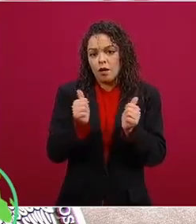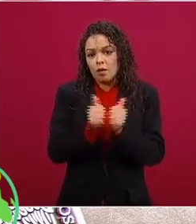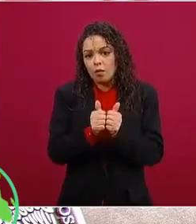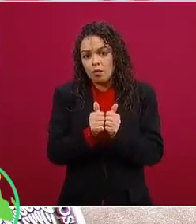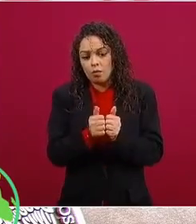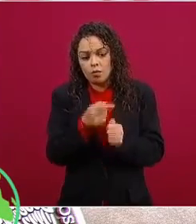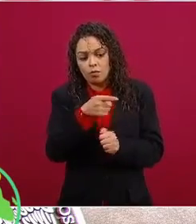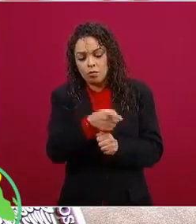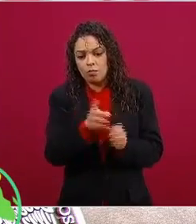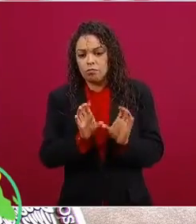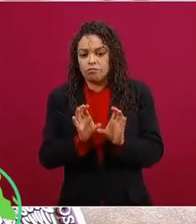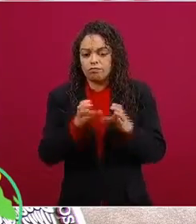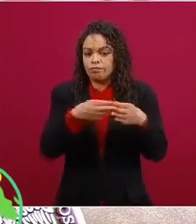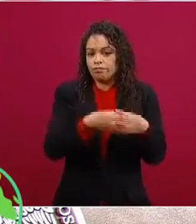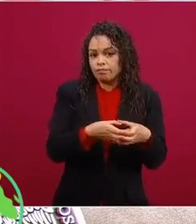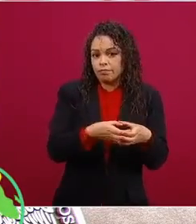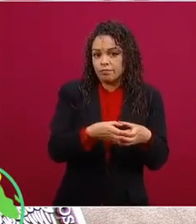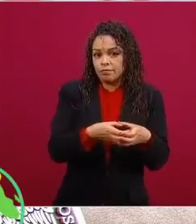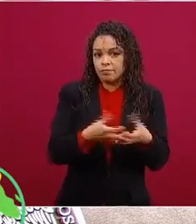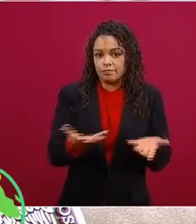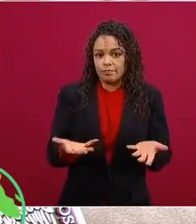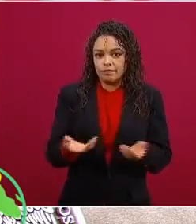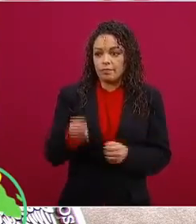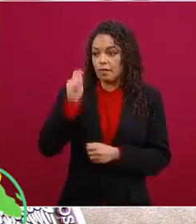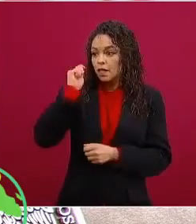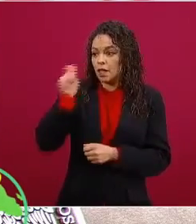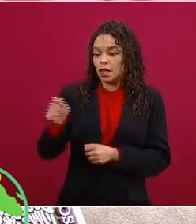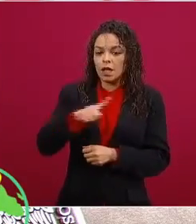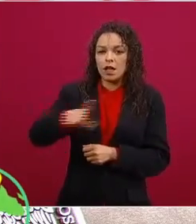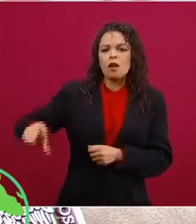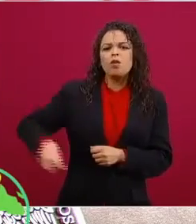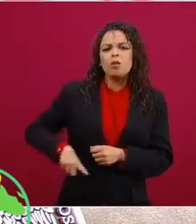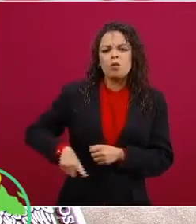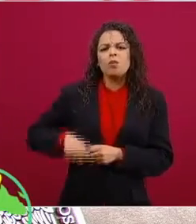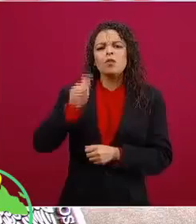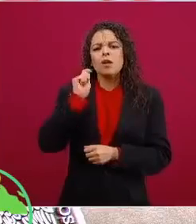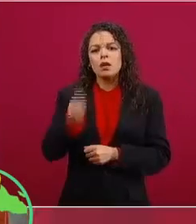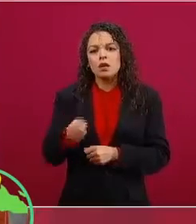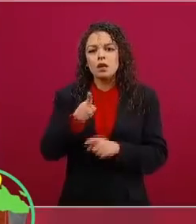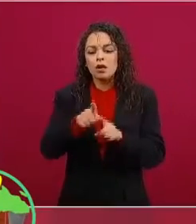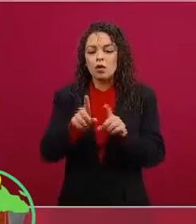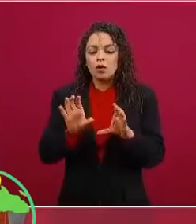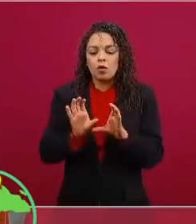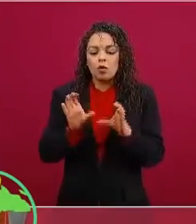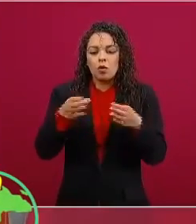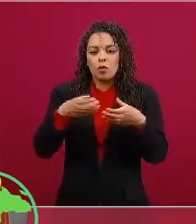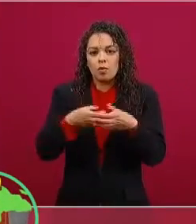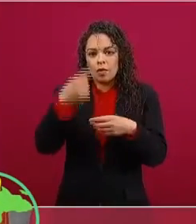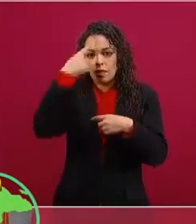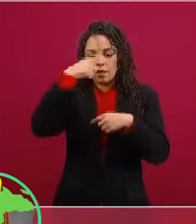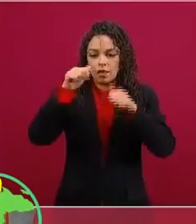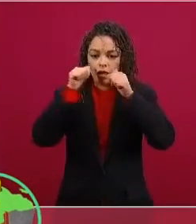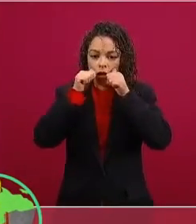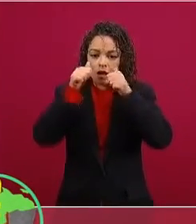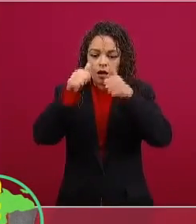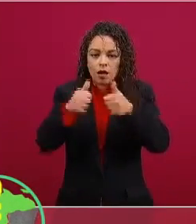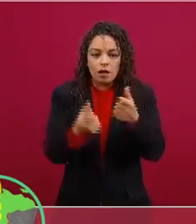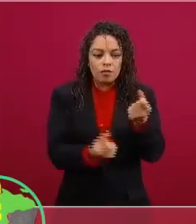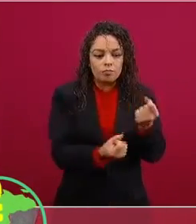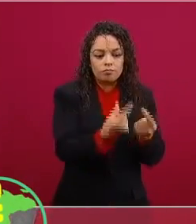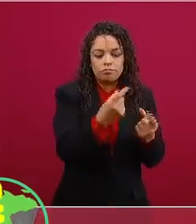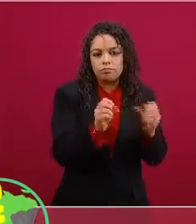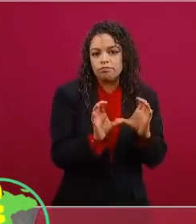que es el gobierno, como siempre lo digo, un comité al servicio de unos cuantos.